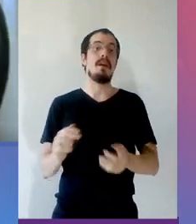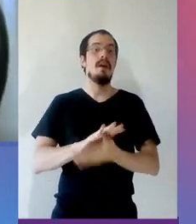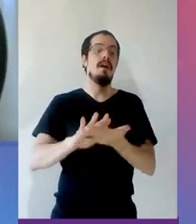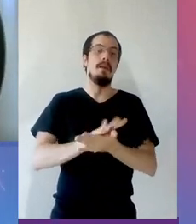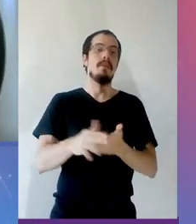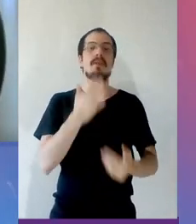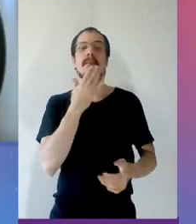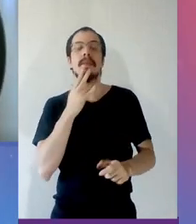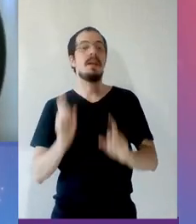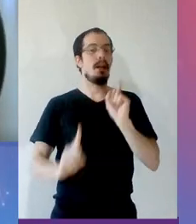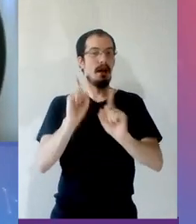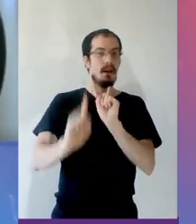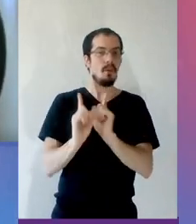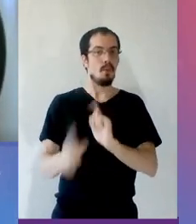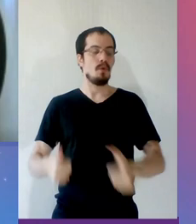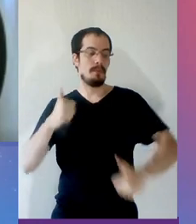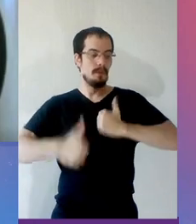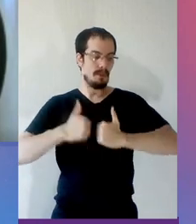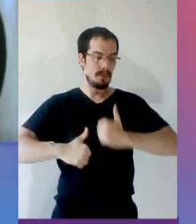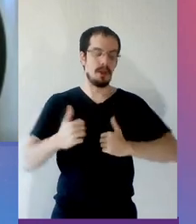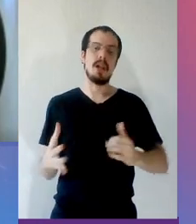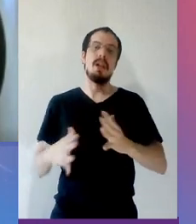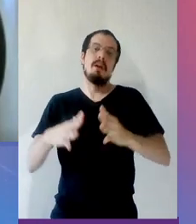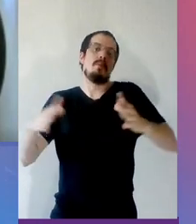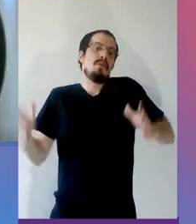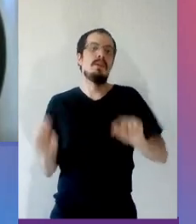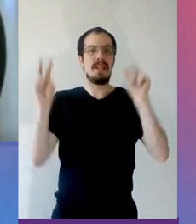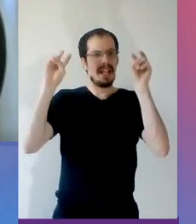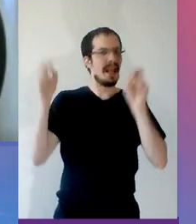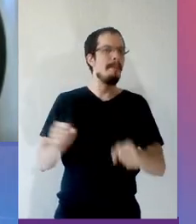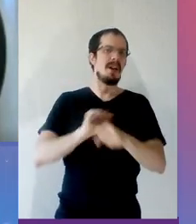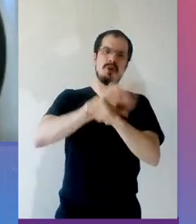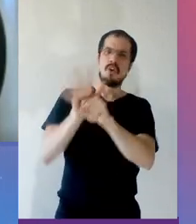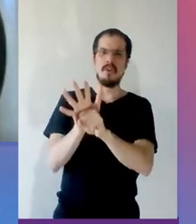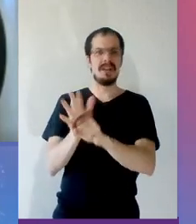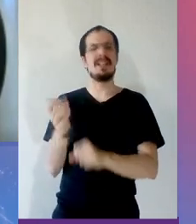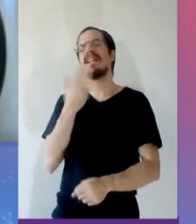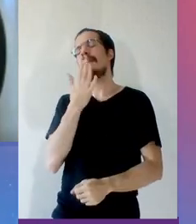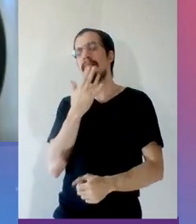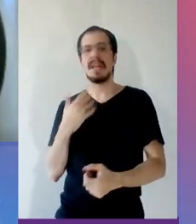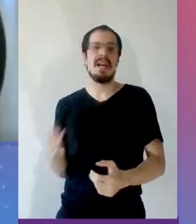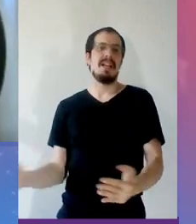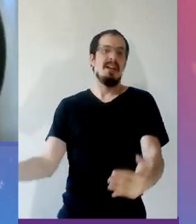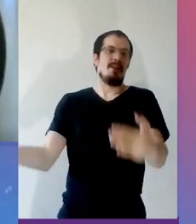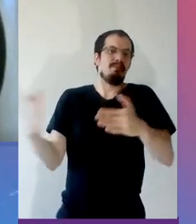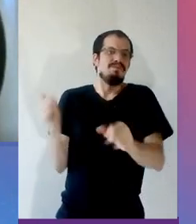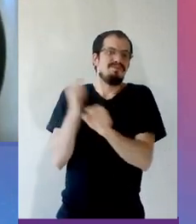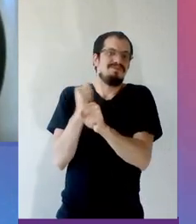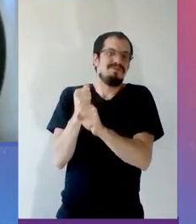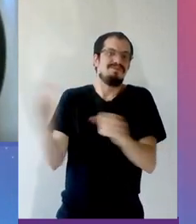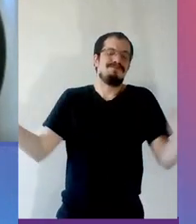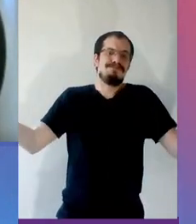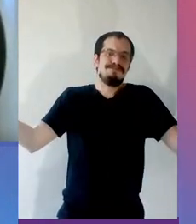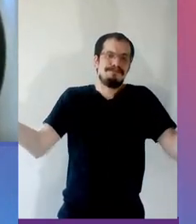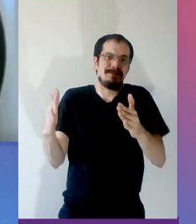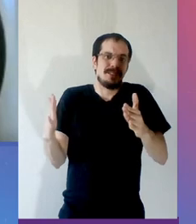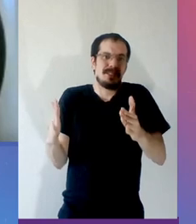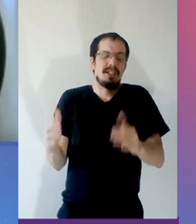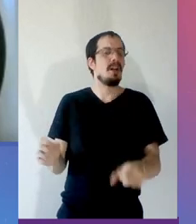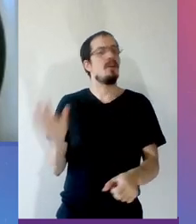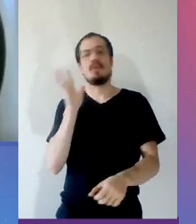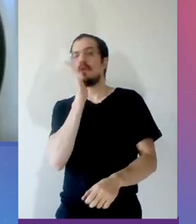mucho que ver con COVID, sí se han visto restringidos por los espacios físicos. No han habido ni siquiera boxes para